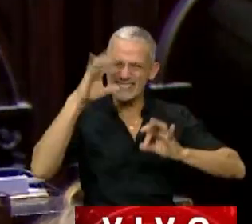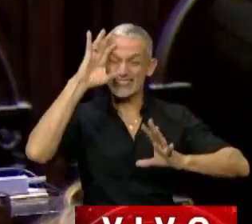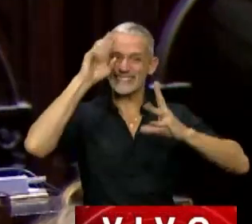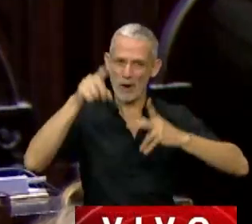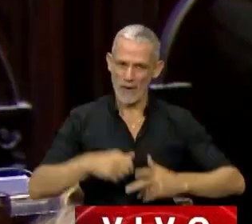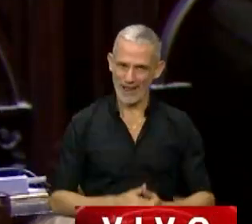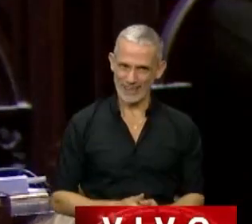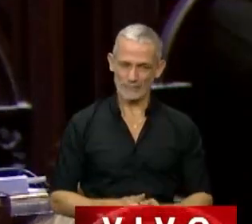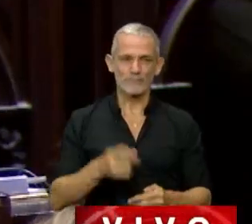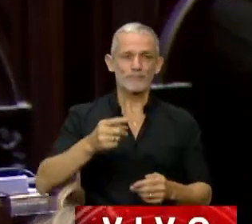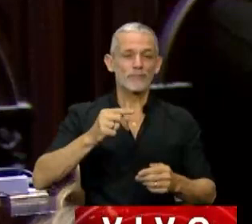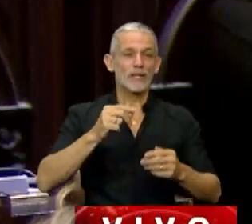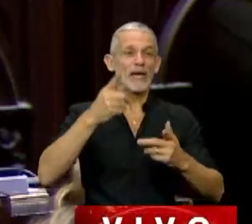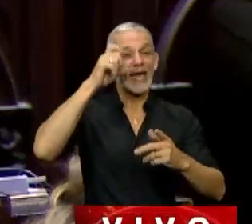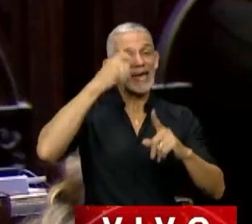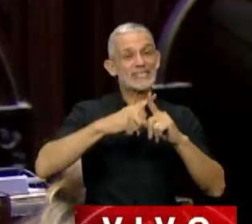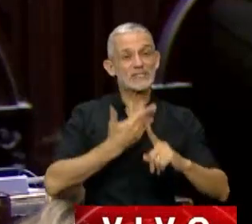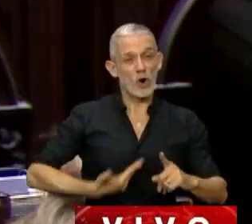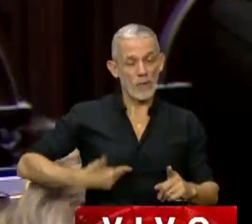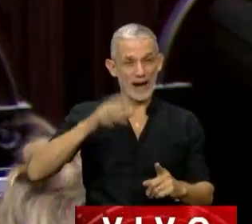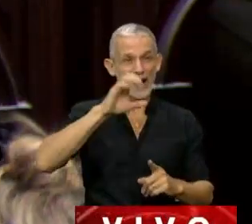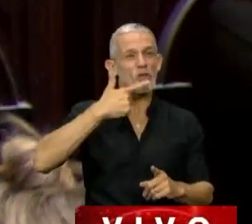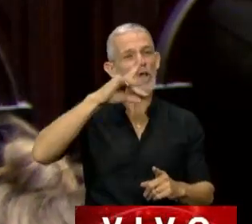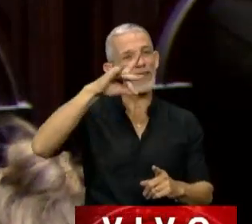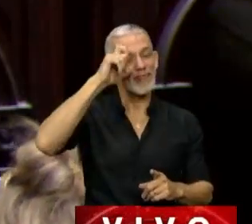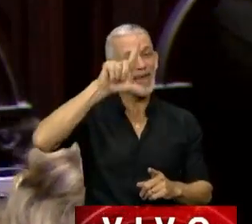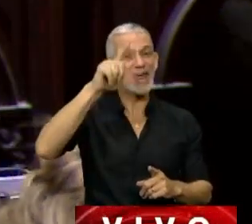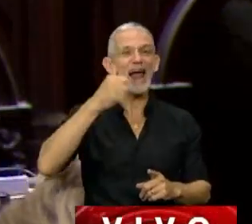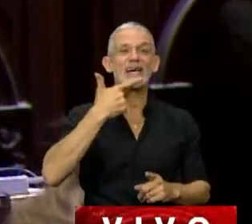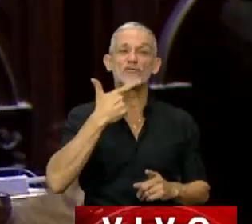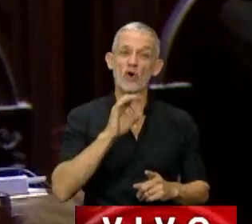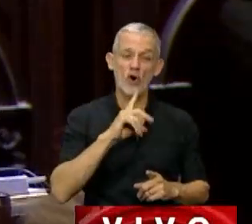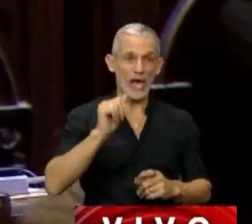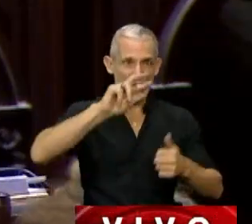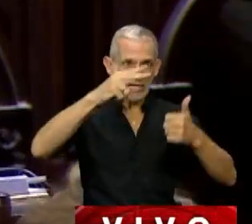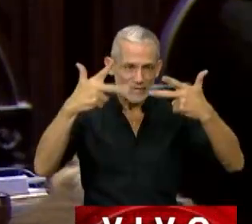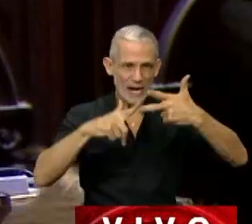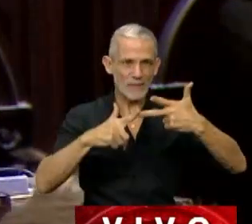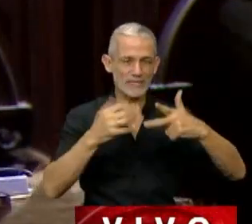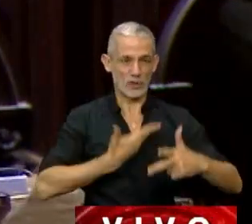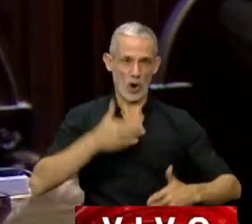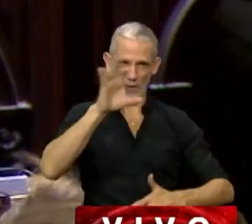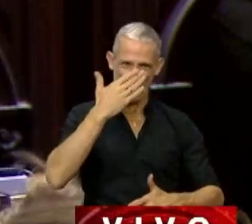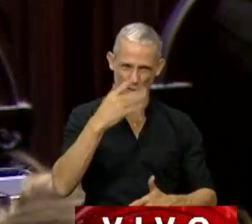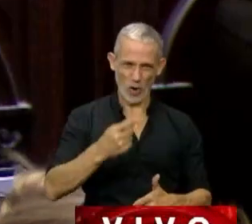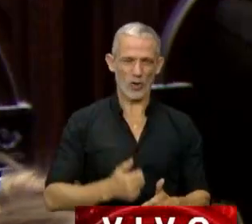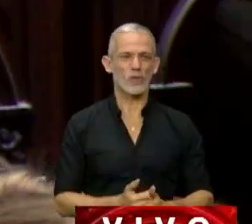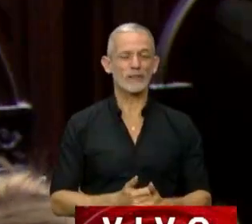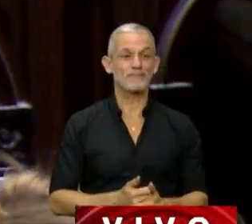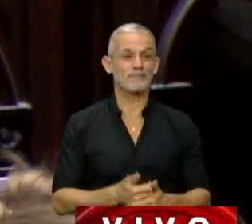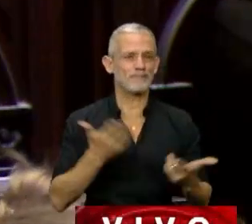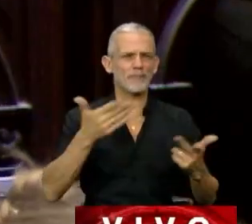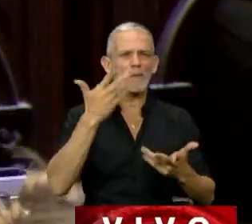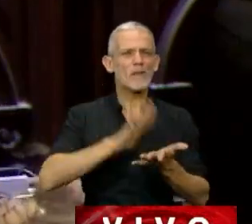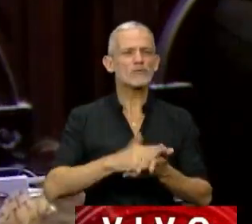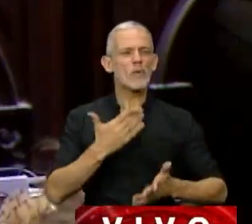aquí. El ex gobernador de La Sota, tres veces gobernador de Córdoba, José Manuel de La Sota, cuando hablaba